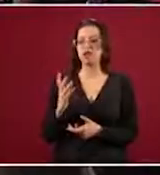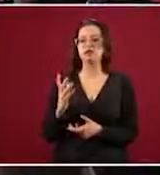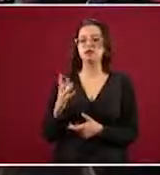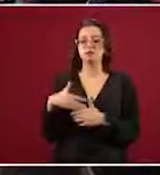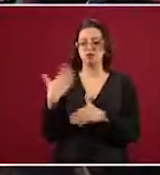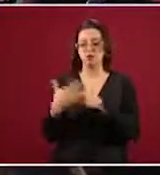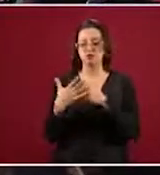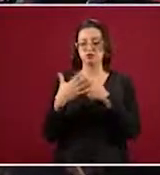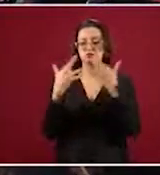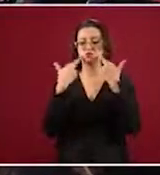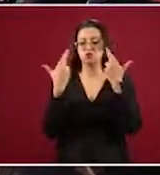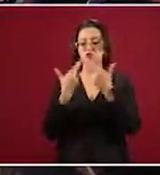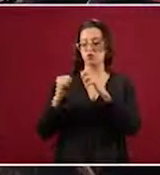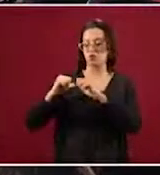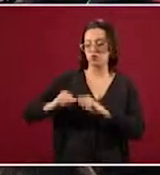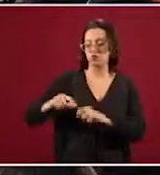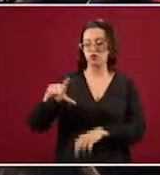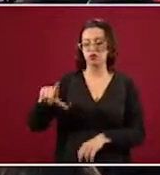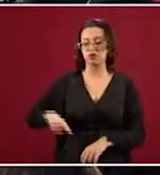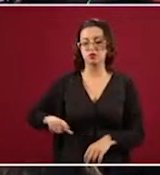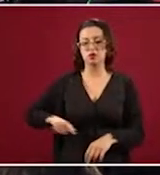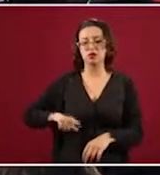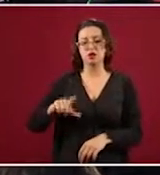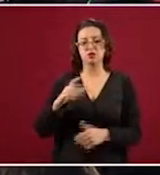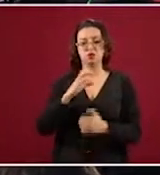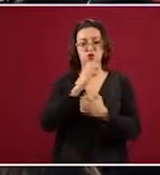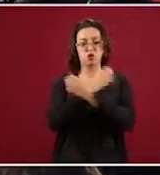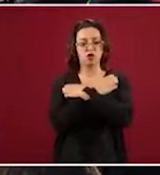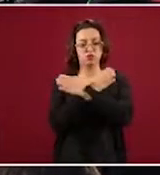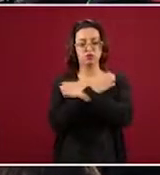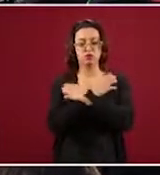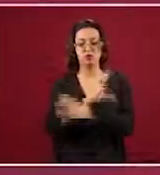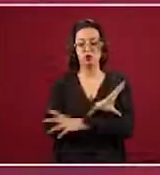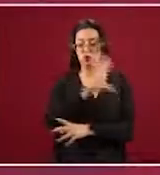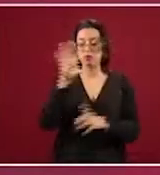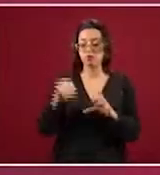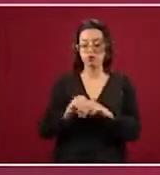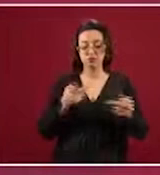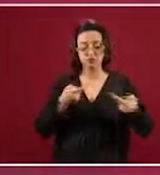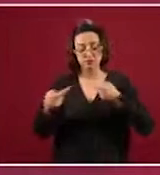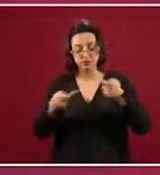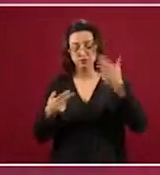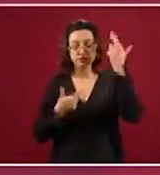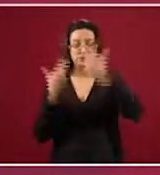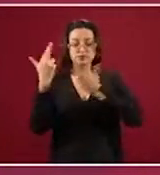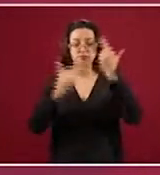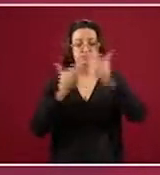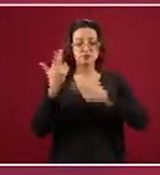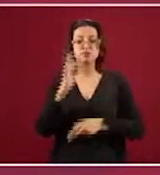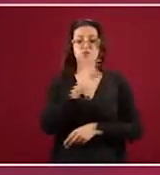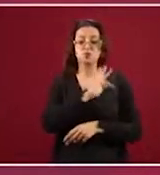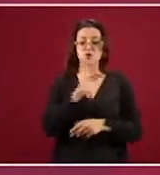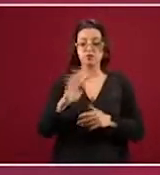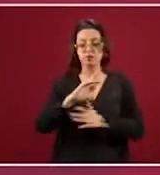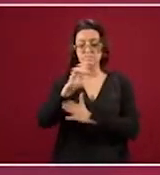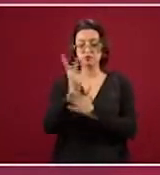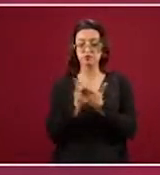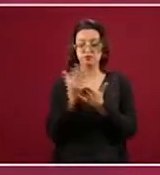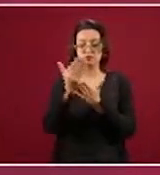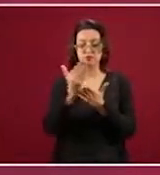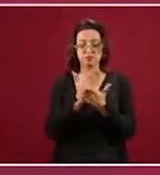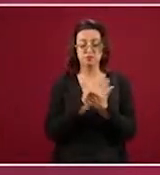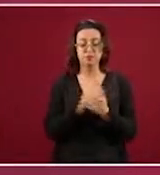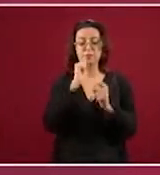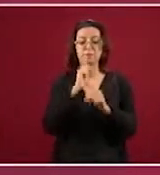educativas para revisar esto y poder hacer un programa